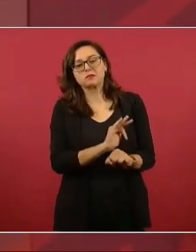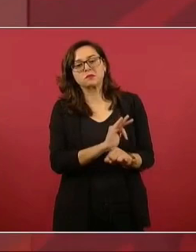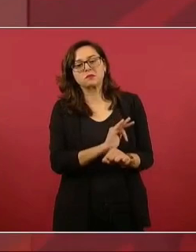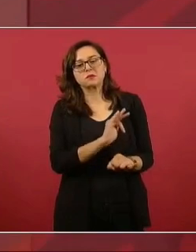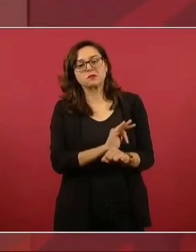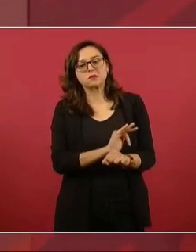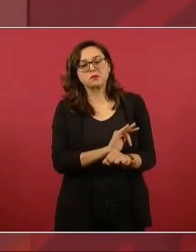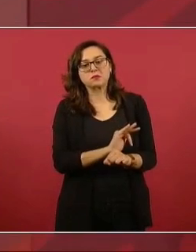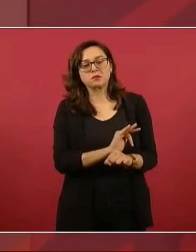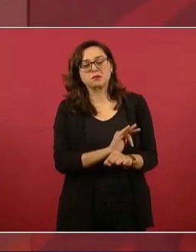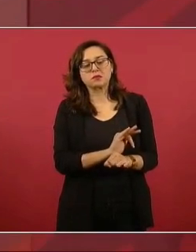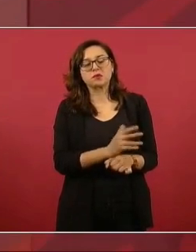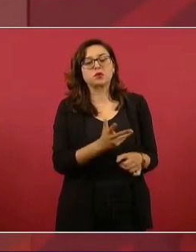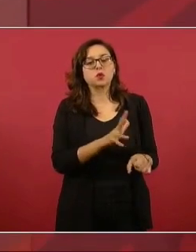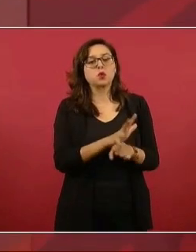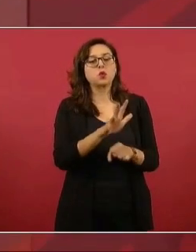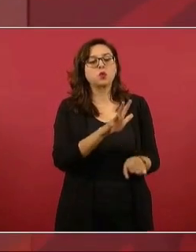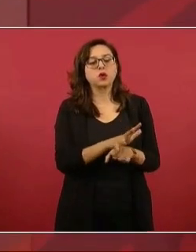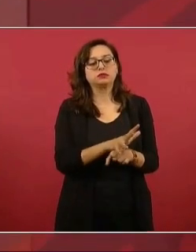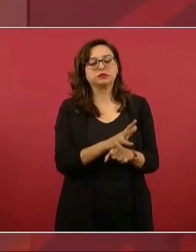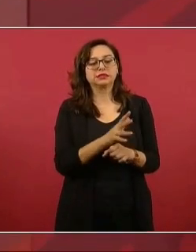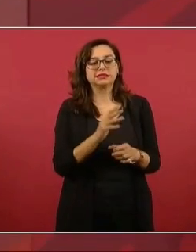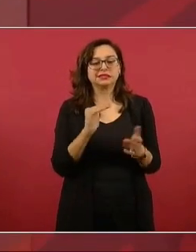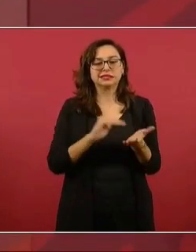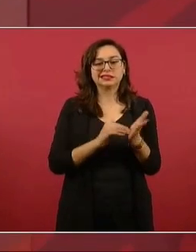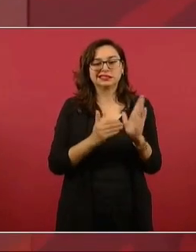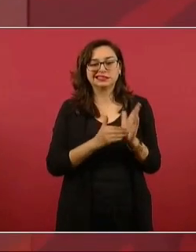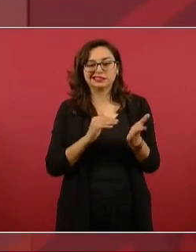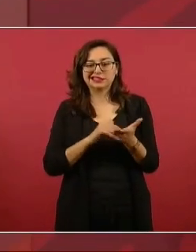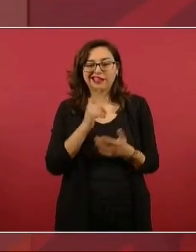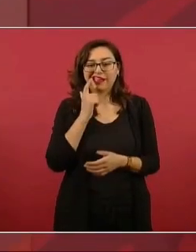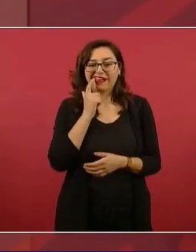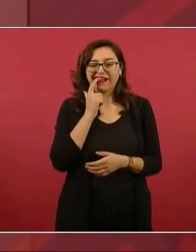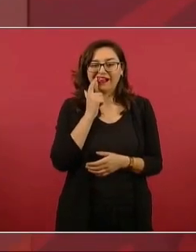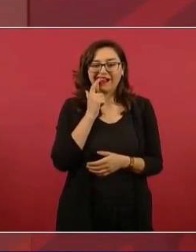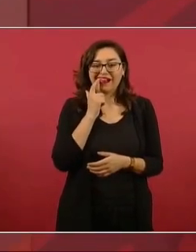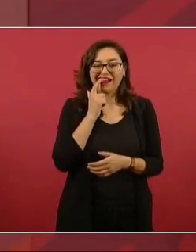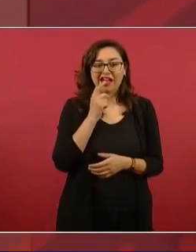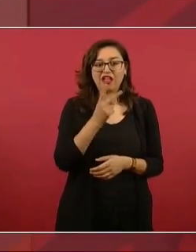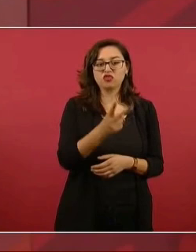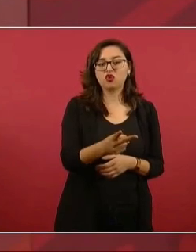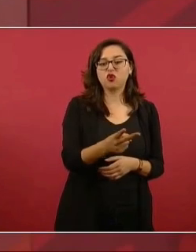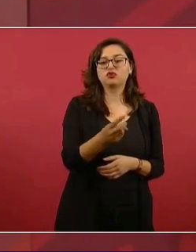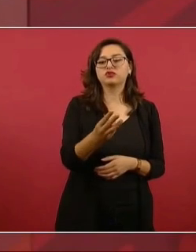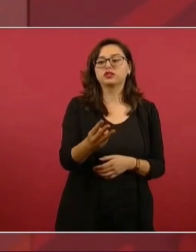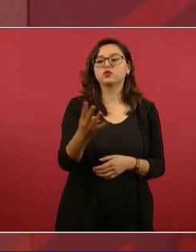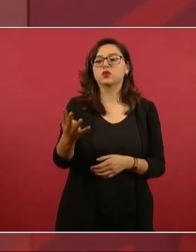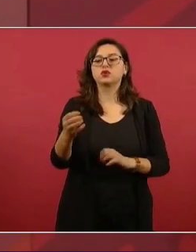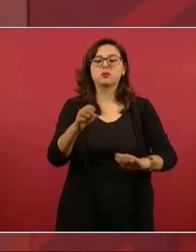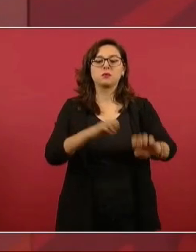creaban 2, 3, 4 empresas en donde perdían.